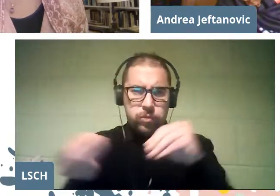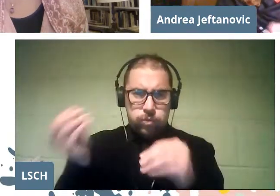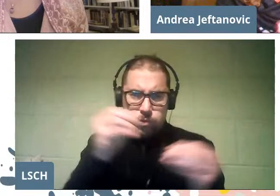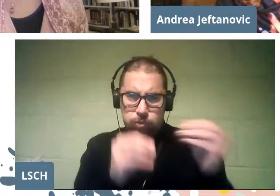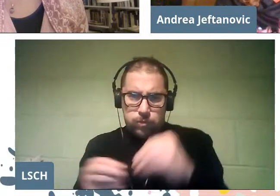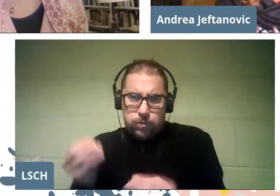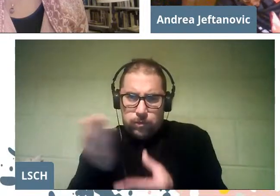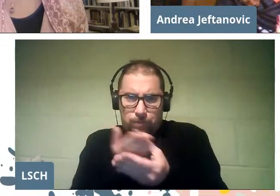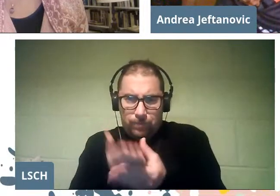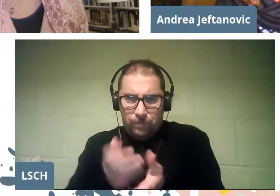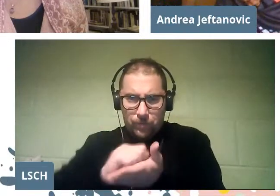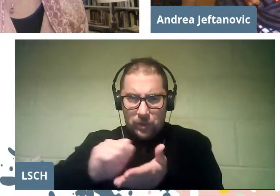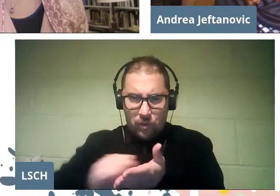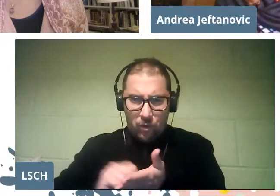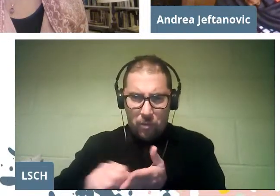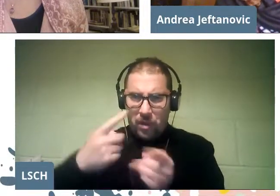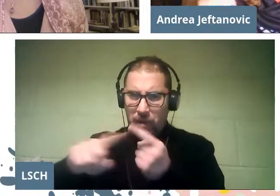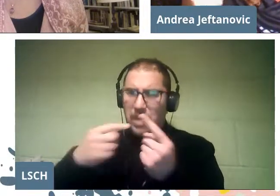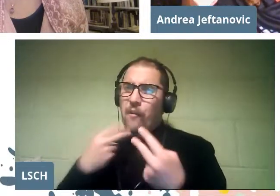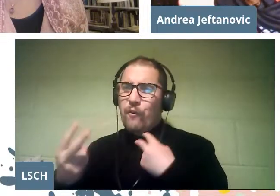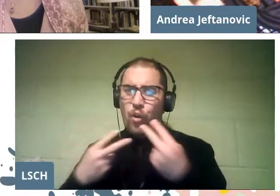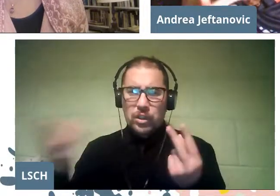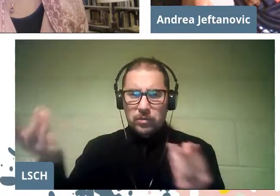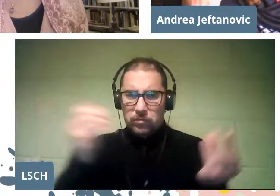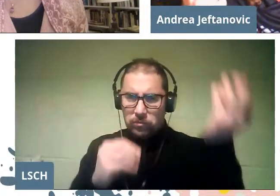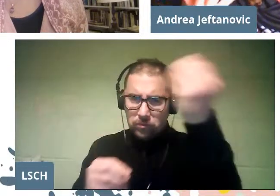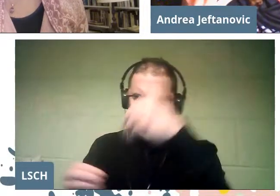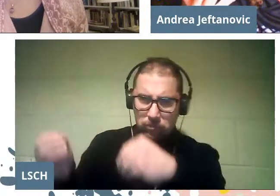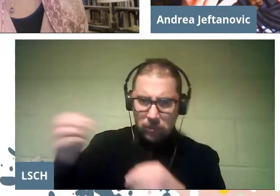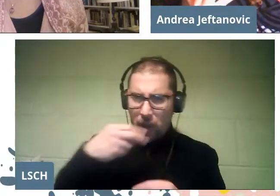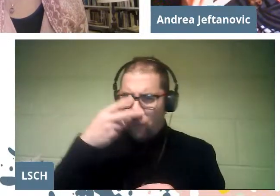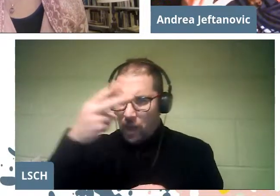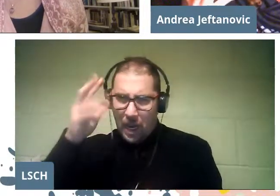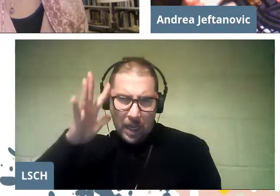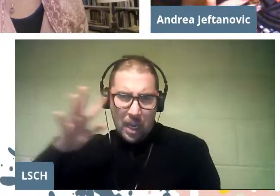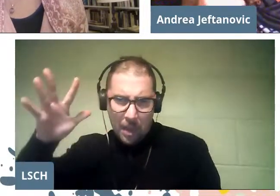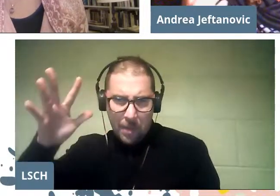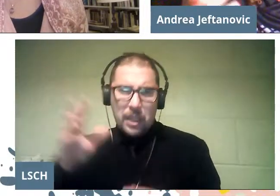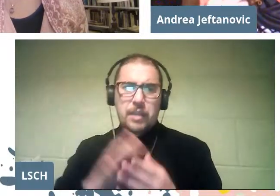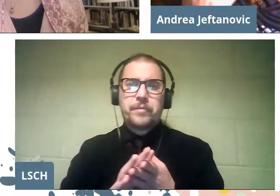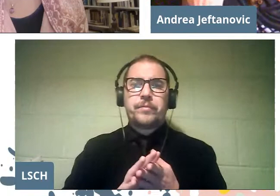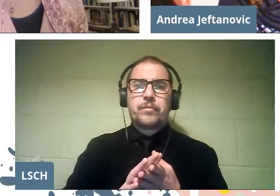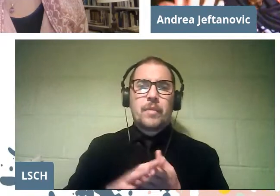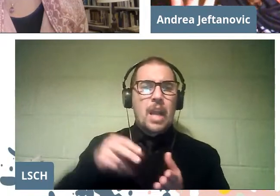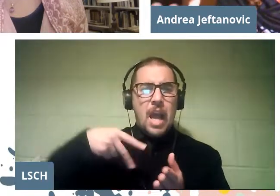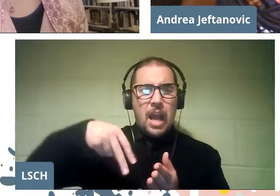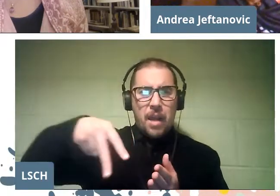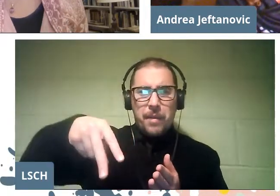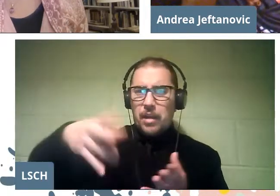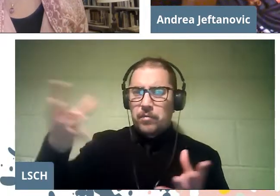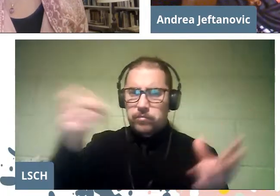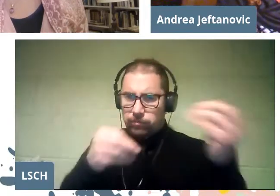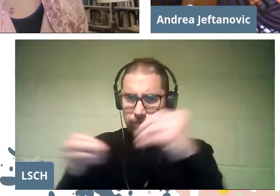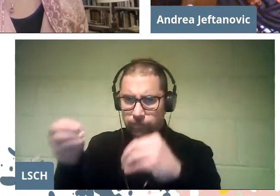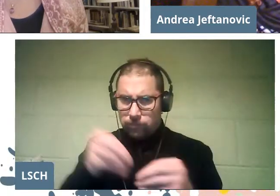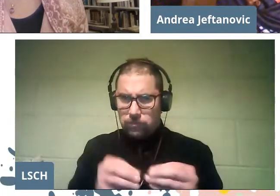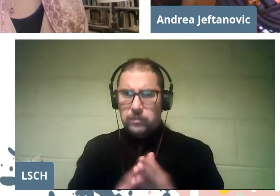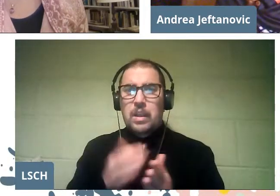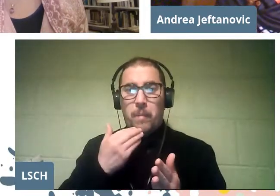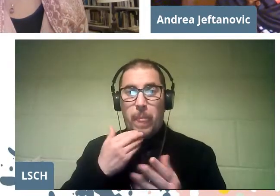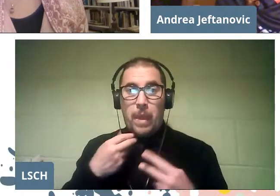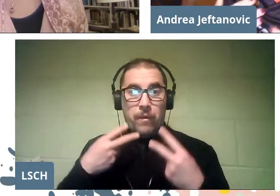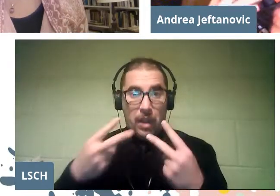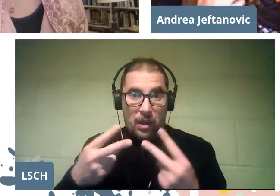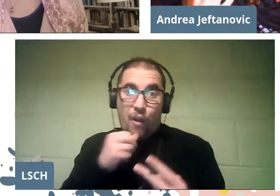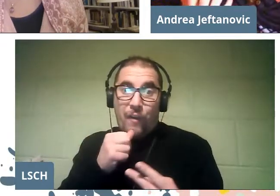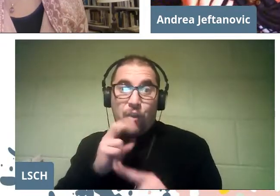esta escritura más polifónica, que tiene que ver con el viajar, imaginar, eso que leí al final yo, caminar, lo que no, también incluyo los viajes, lo que no